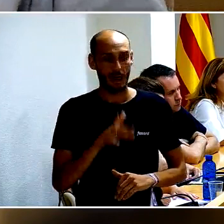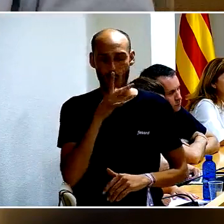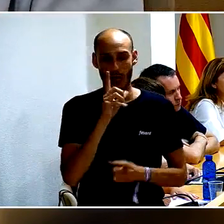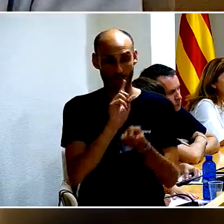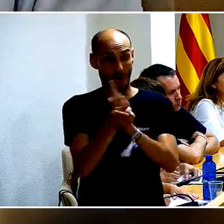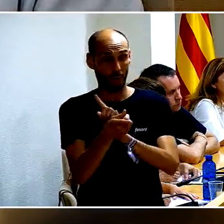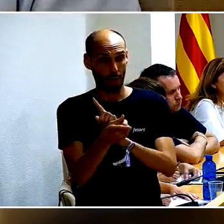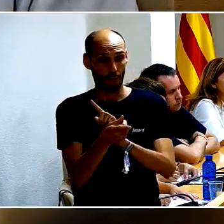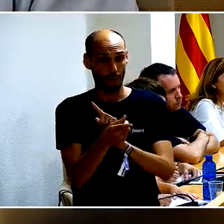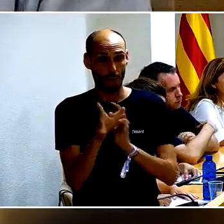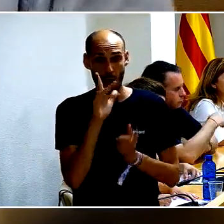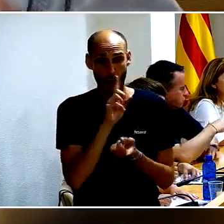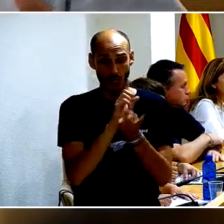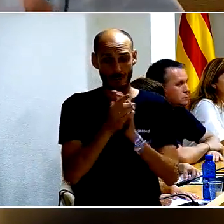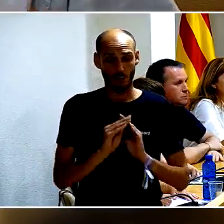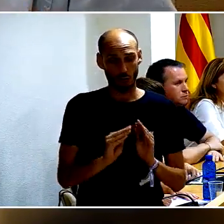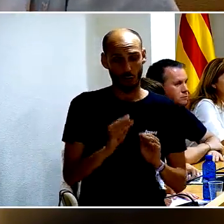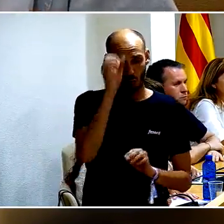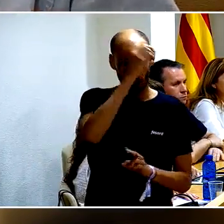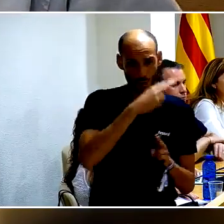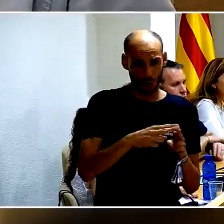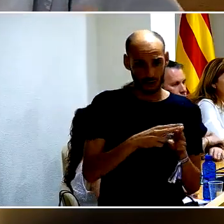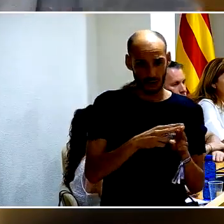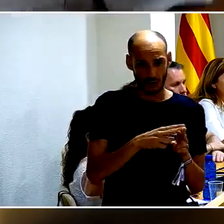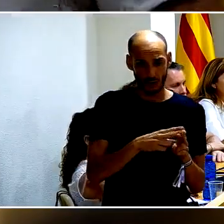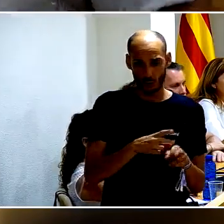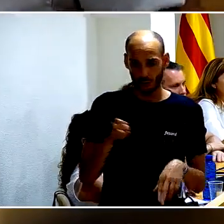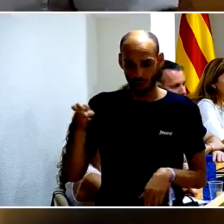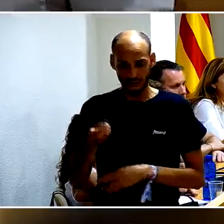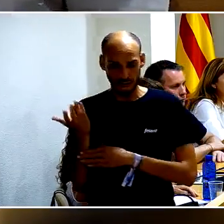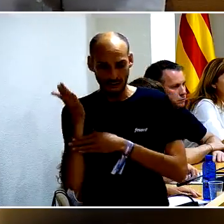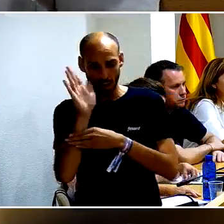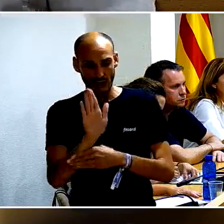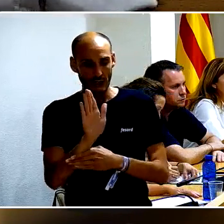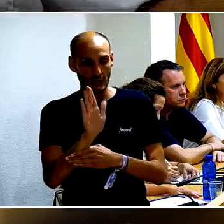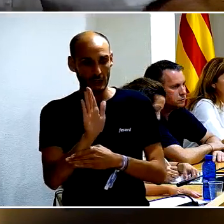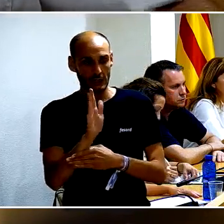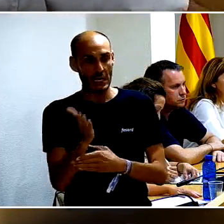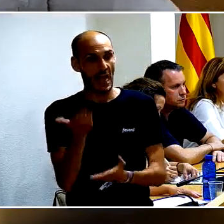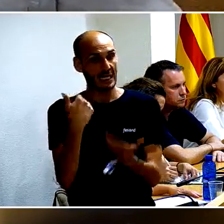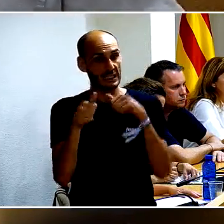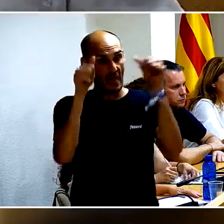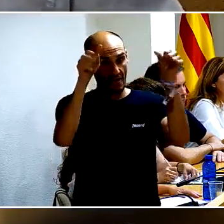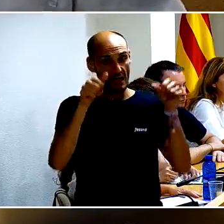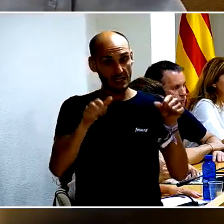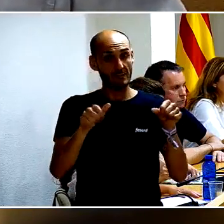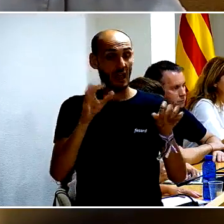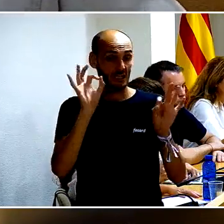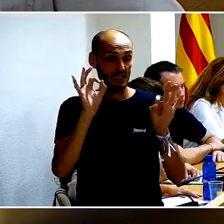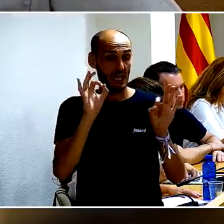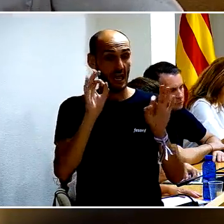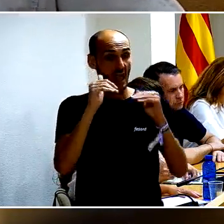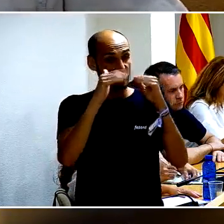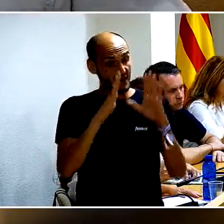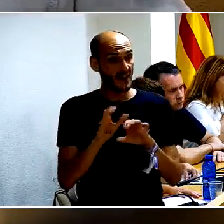Ahora ha cambiado de posición política. Cuando presentamos aquí la retirada de las placas de vivienda de protección oficial,